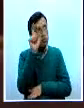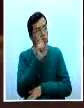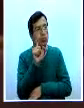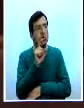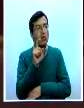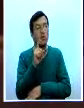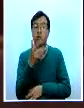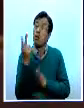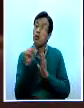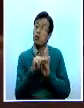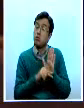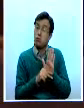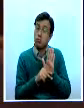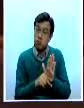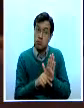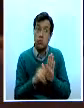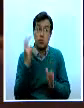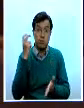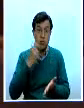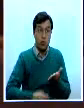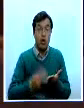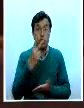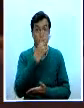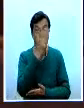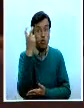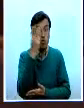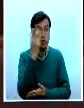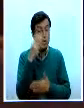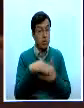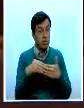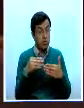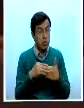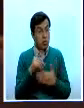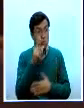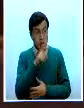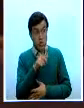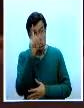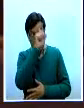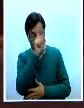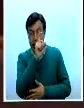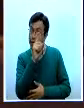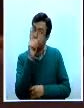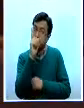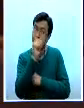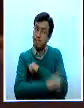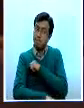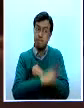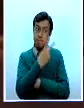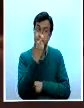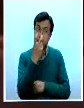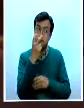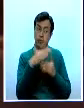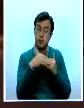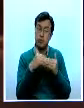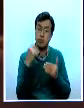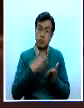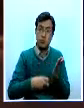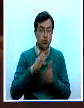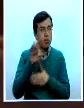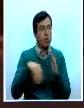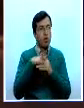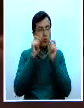hay que aplicar los nada se mire usted vio que se ha sancionado ya con 200 dólares por cada infracción que se dé entonces nos estaremos atentos de